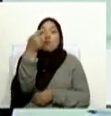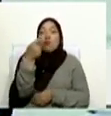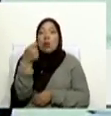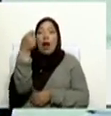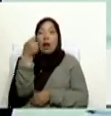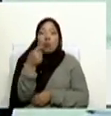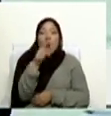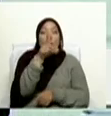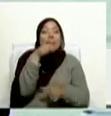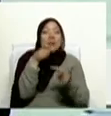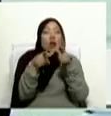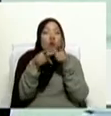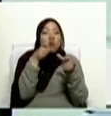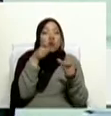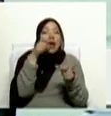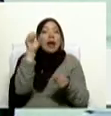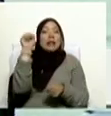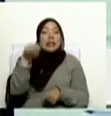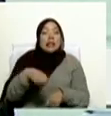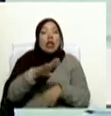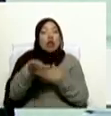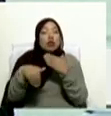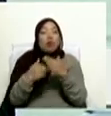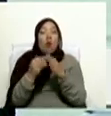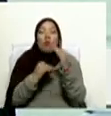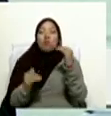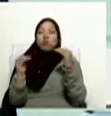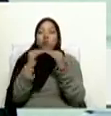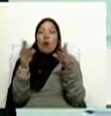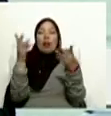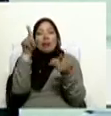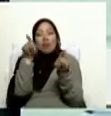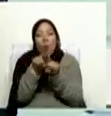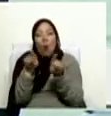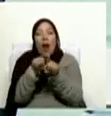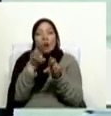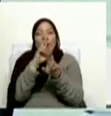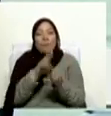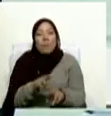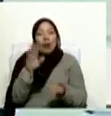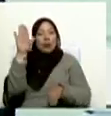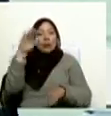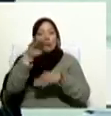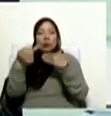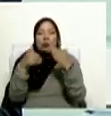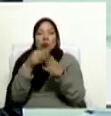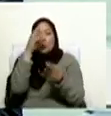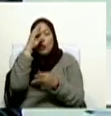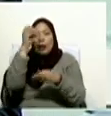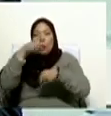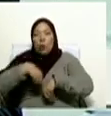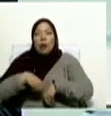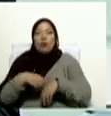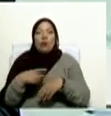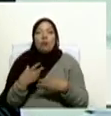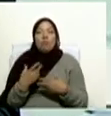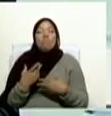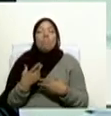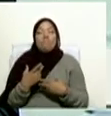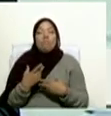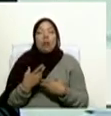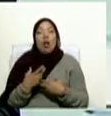referendo no es otra cosa que una convocatoria a la unidad de todas y todos Que no haya voces disonantes